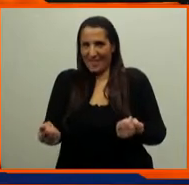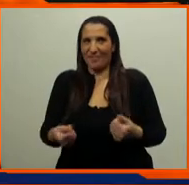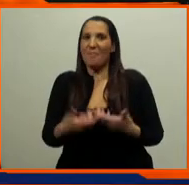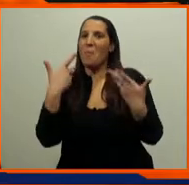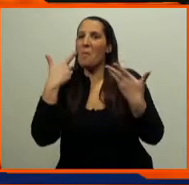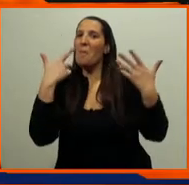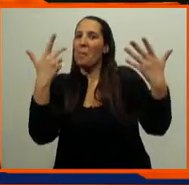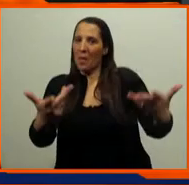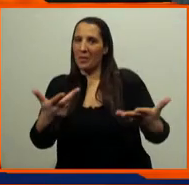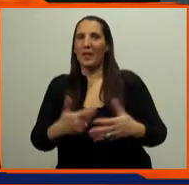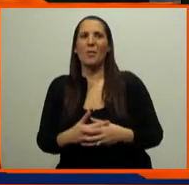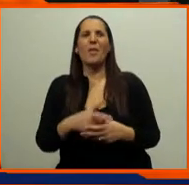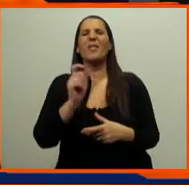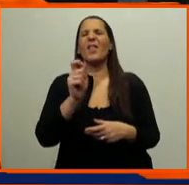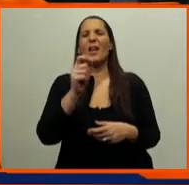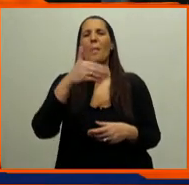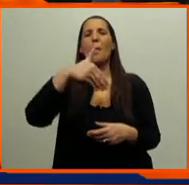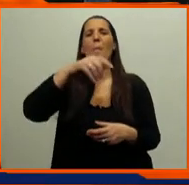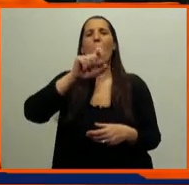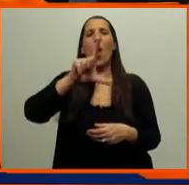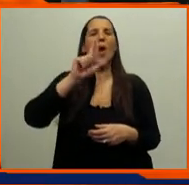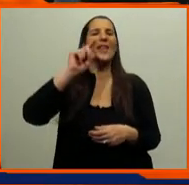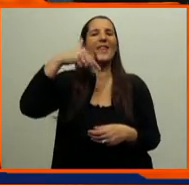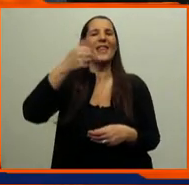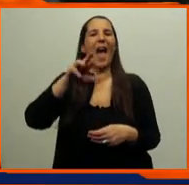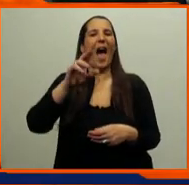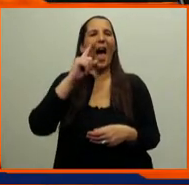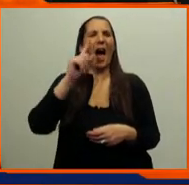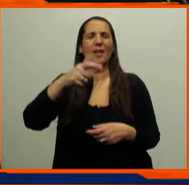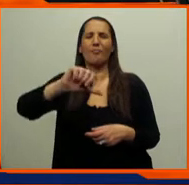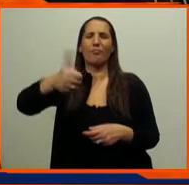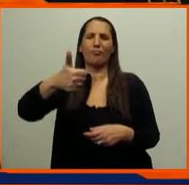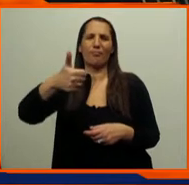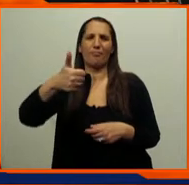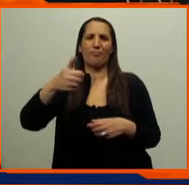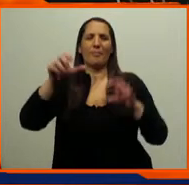Imagen de Fede Molinari, que ganó en anillas